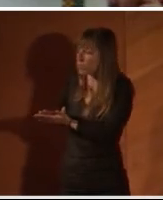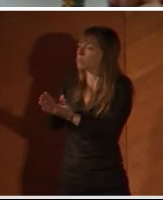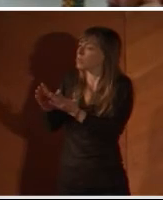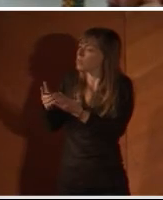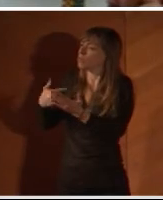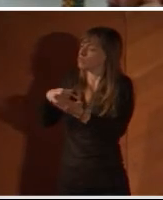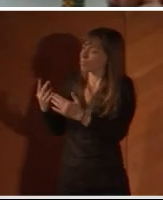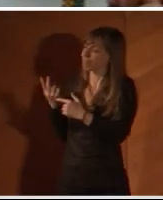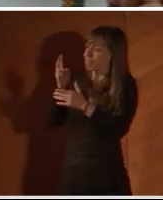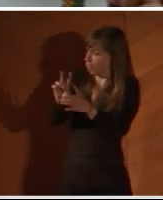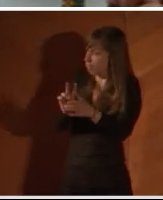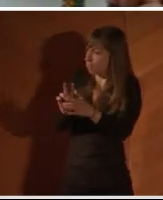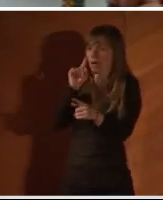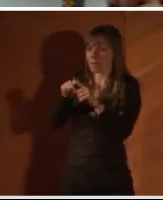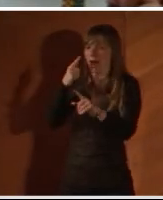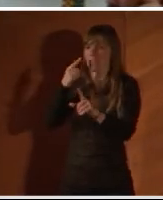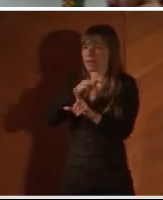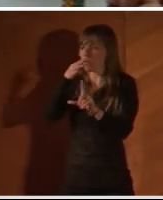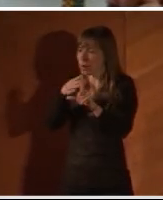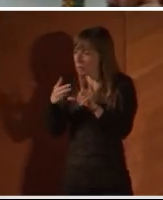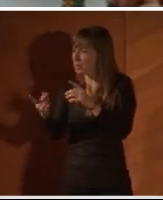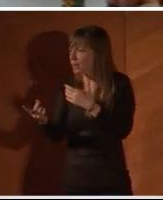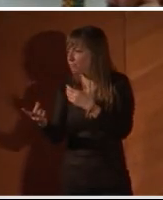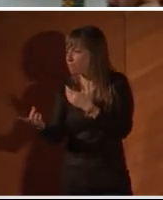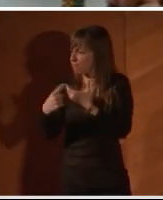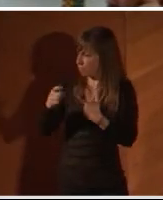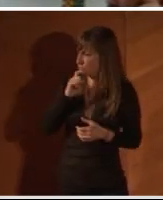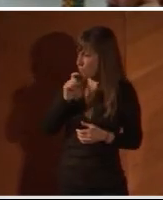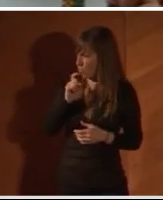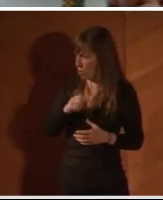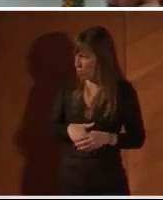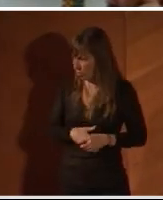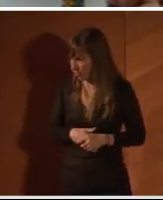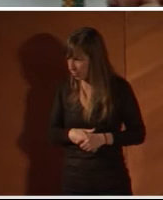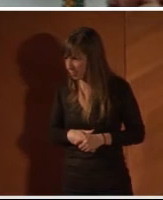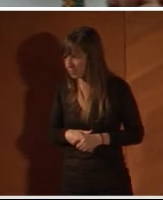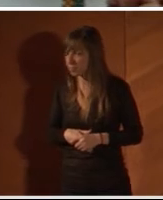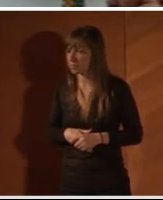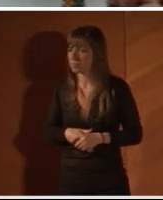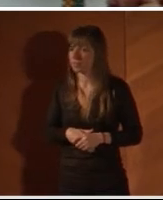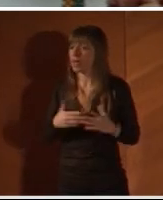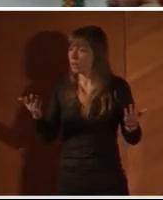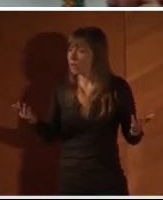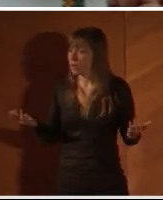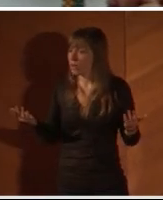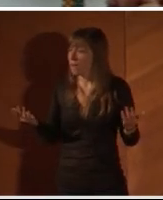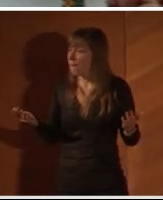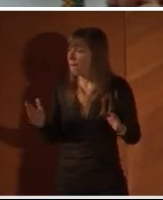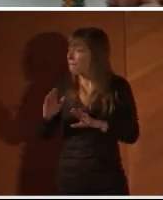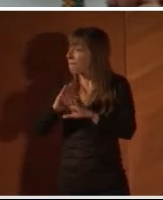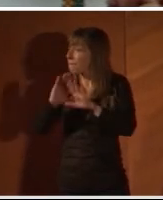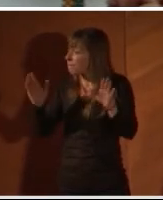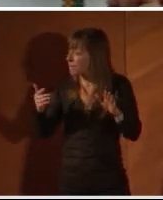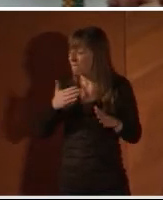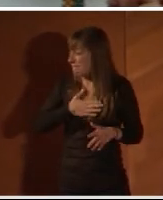todas pues cómo pasar página, ¿no?, a una triste página de nuestra historia. Así que encantados de